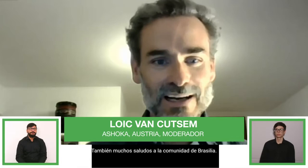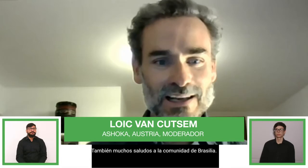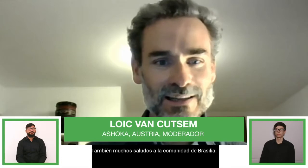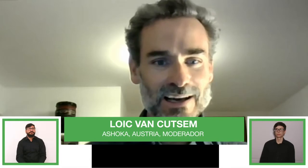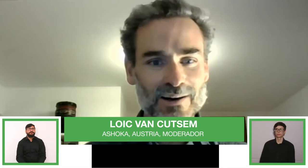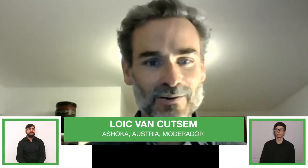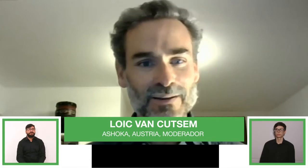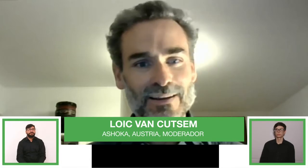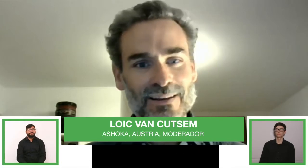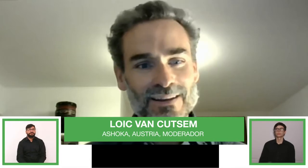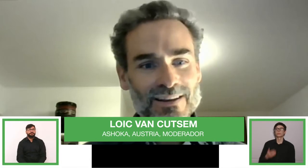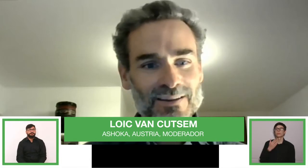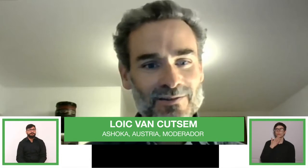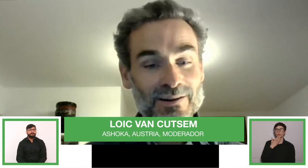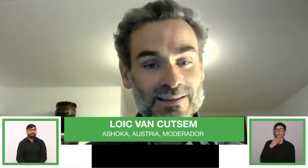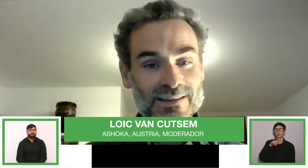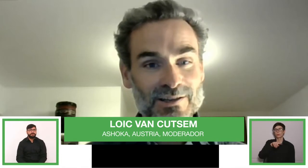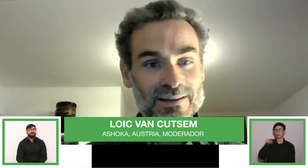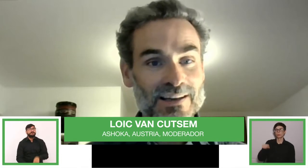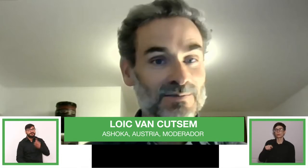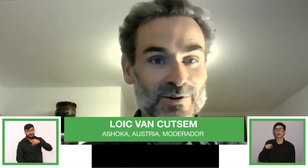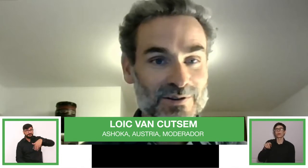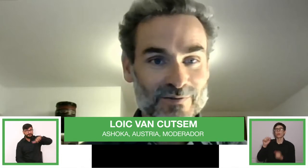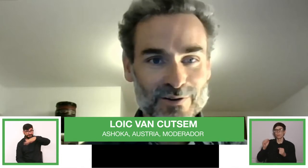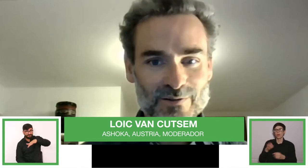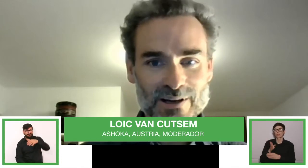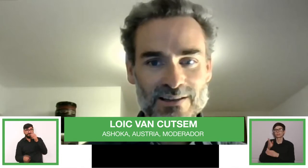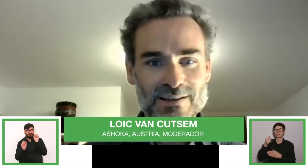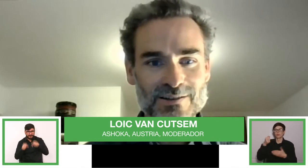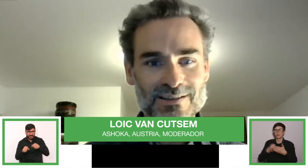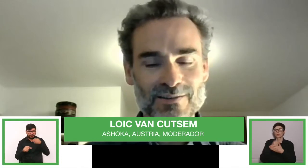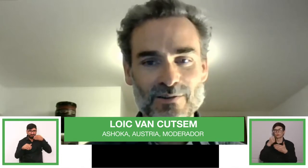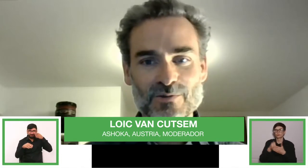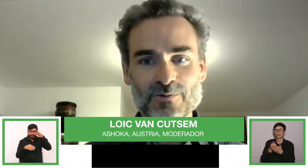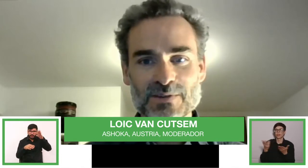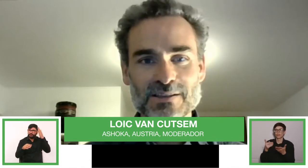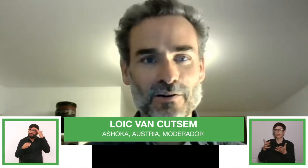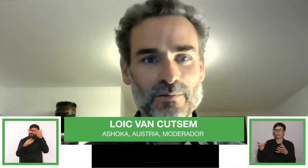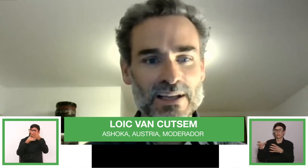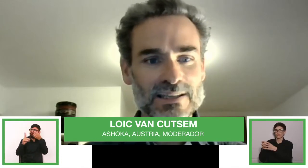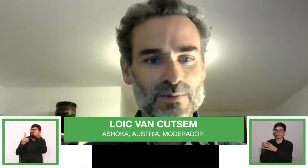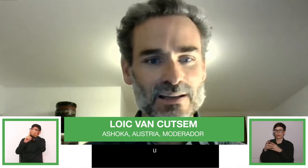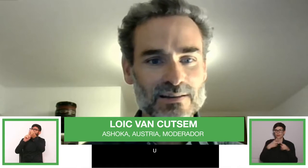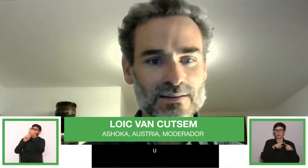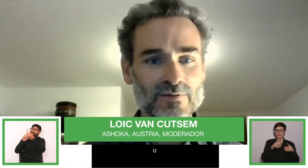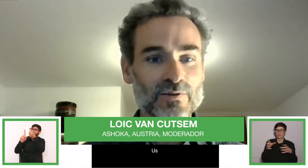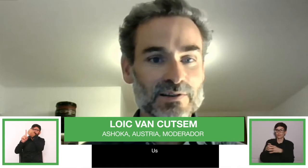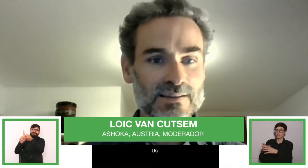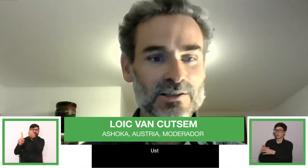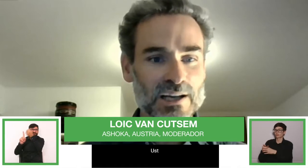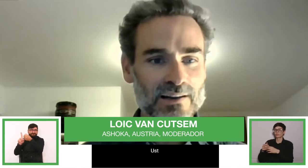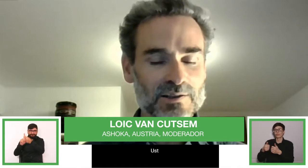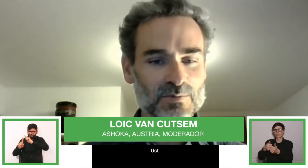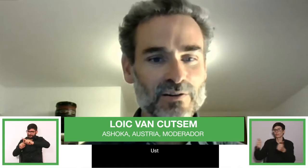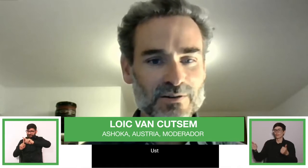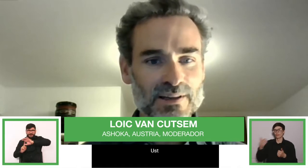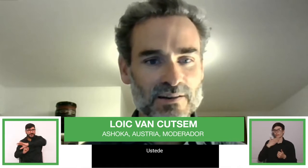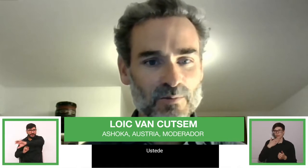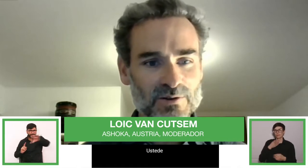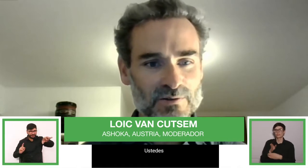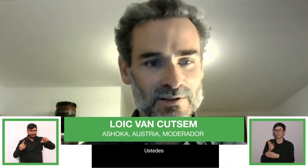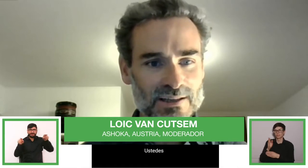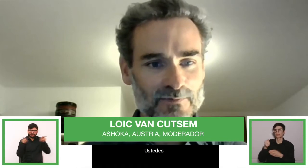empresarios sociales. Ustedes luchan perfectamente como una organización, como todas las organizaciones acá.